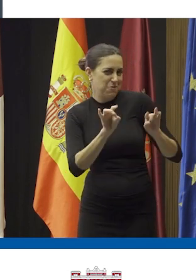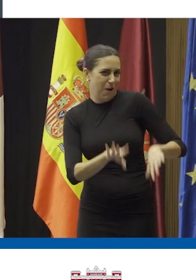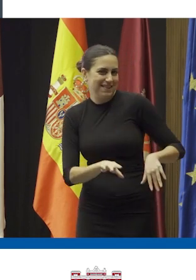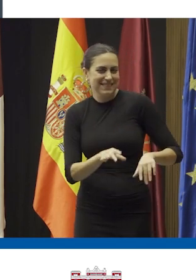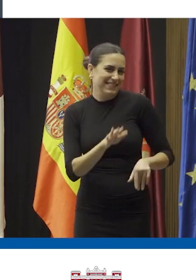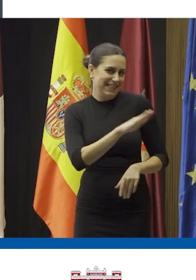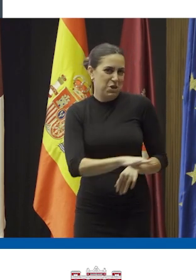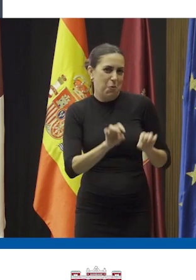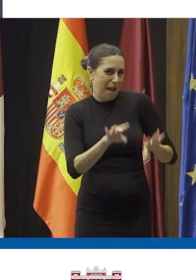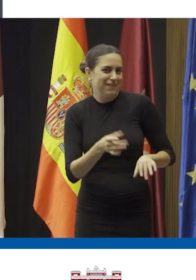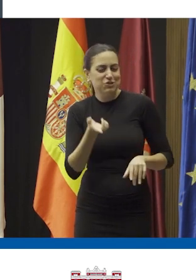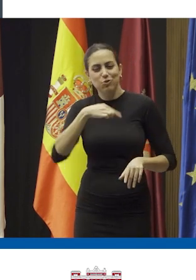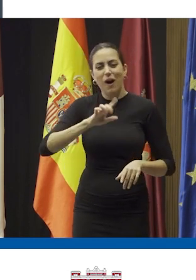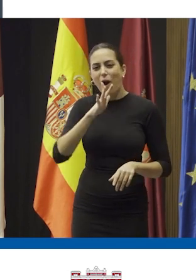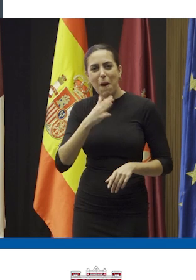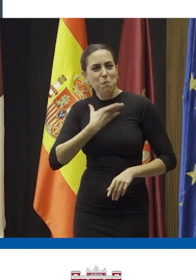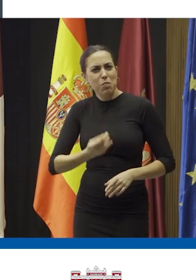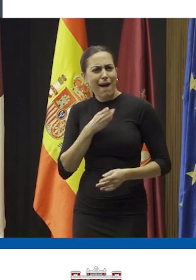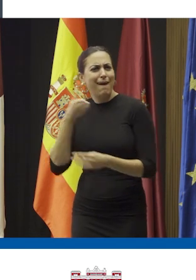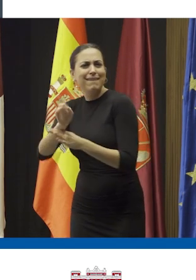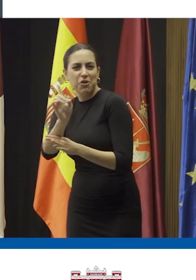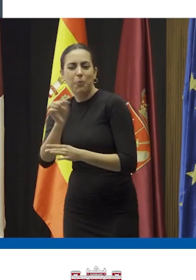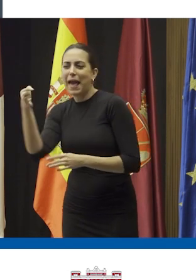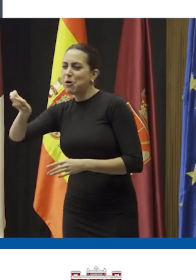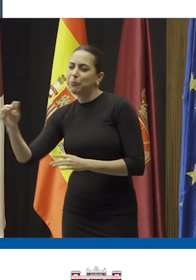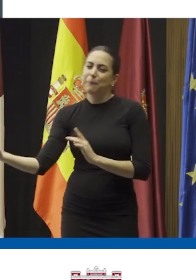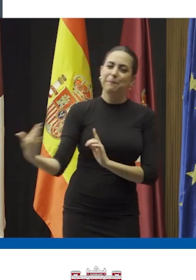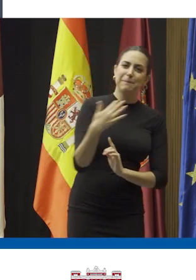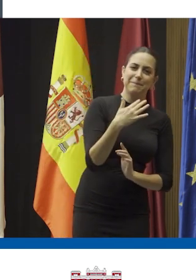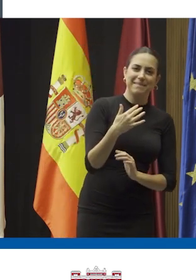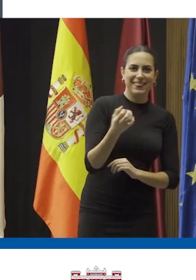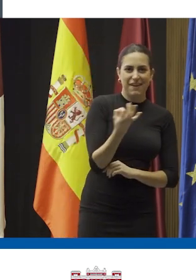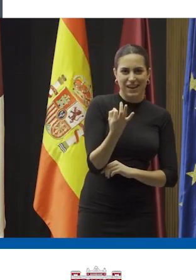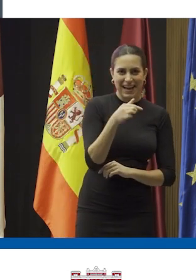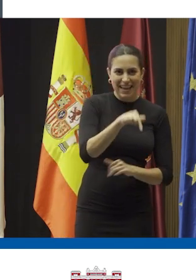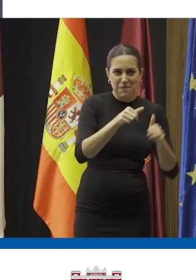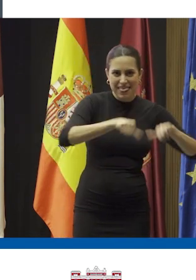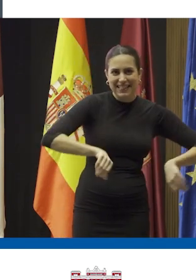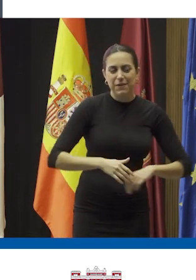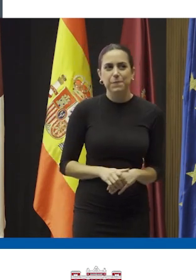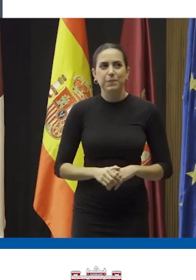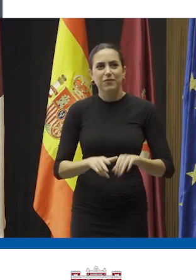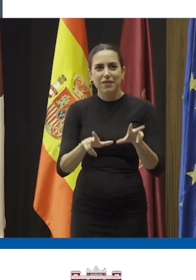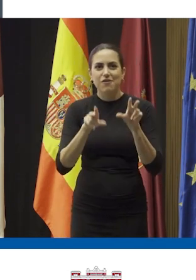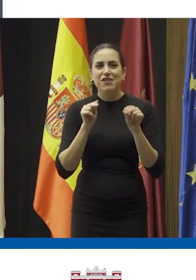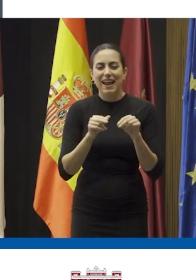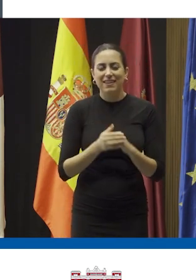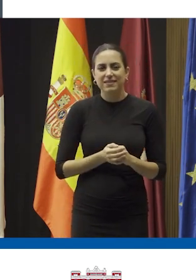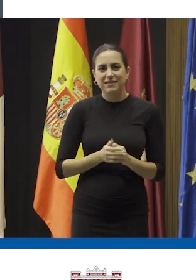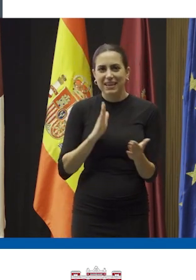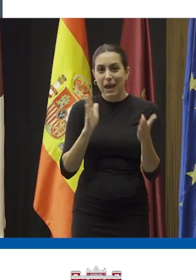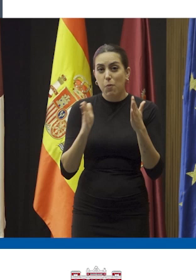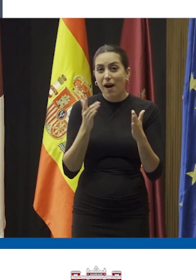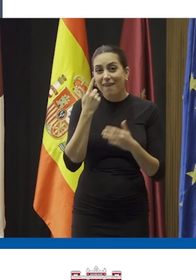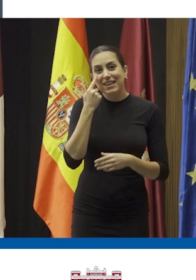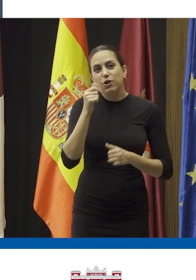y nosotros no ir para allá. Bueno, una pequeña tontería, ¿no? Bueno, final. Mire quién va a operar